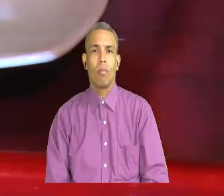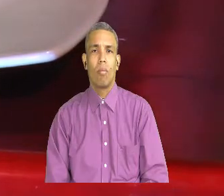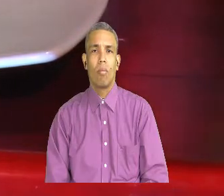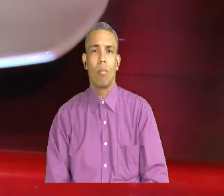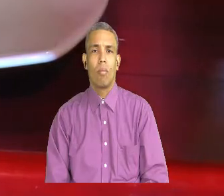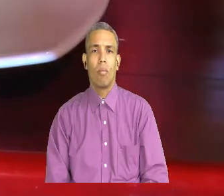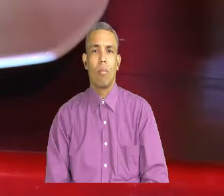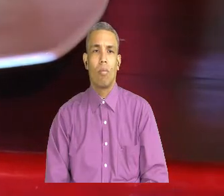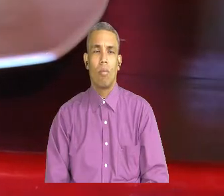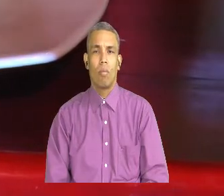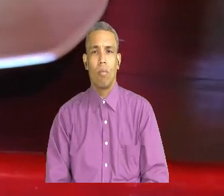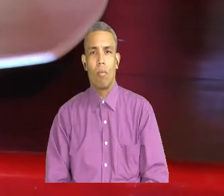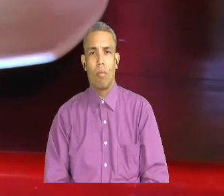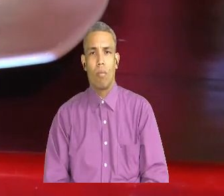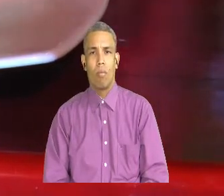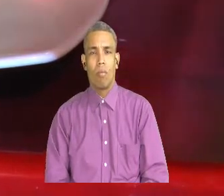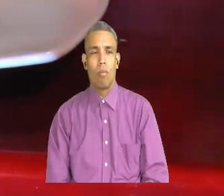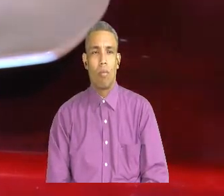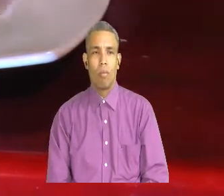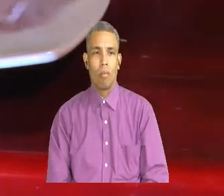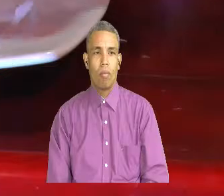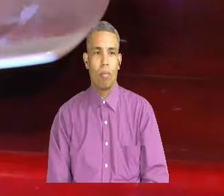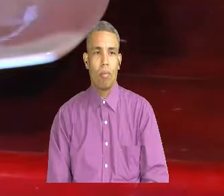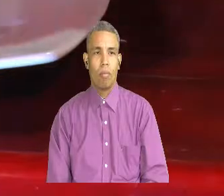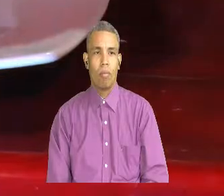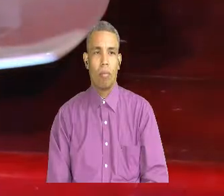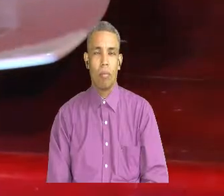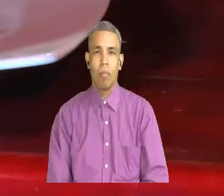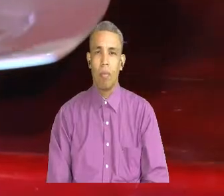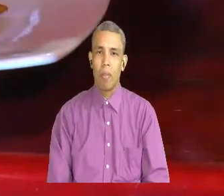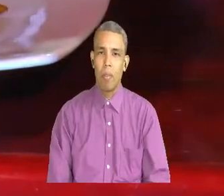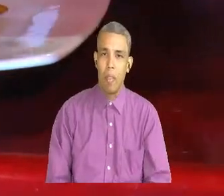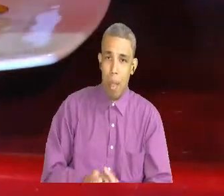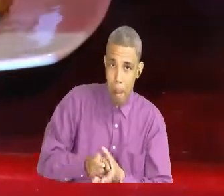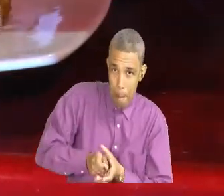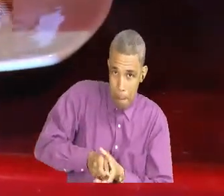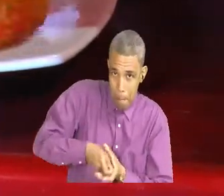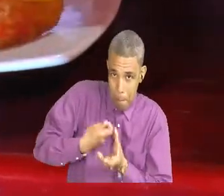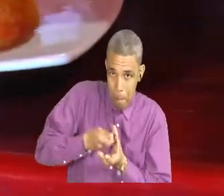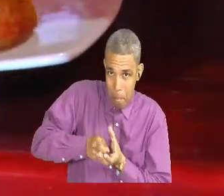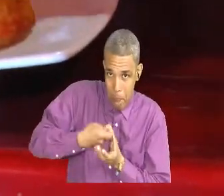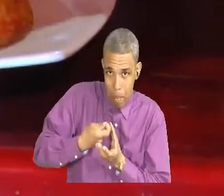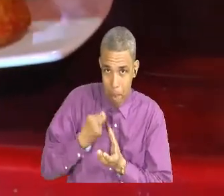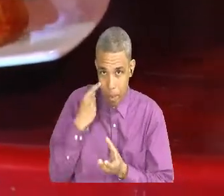Nuestros casquitos de papas artesanales, que no pueden faltar.